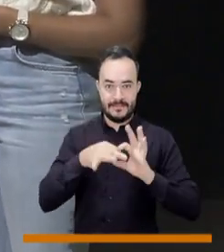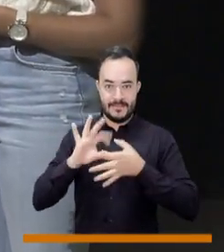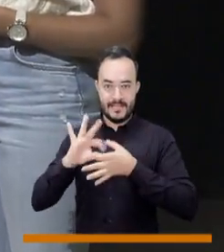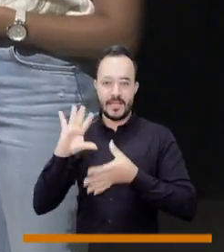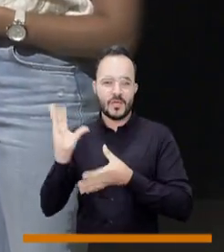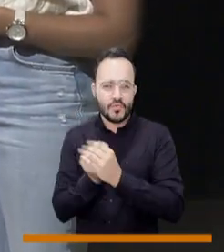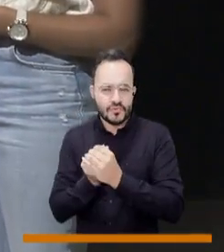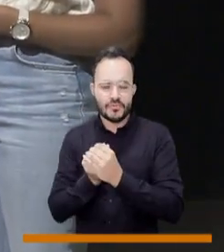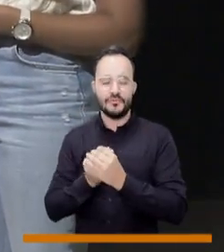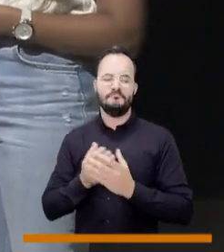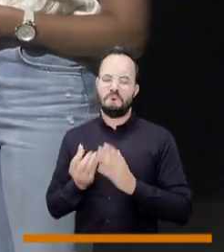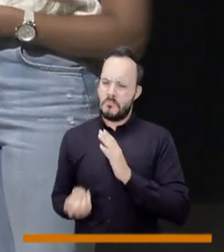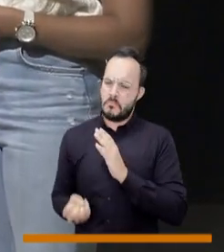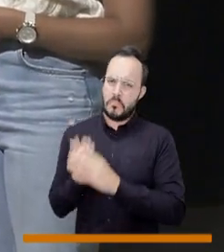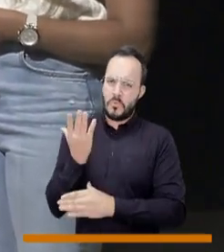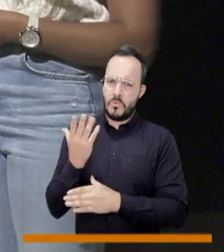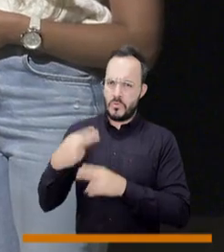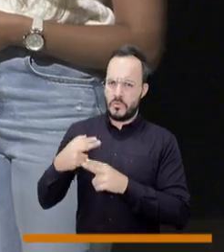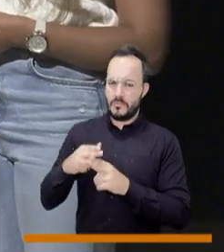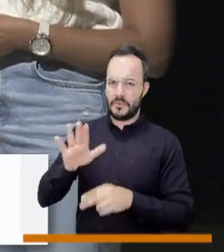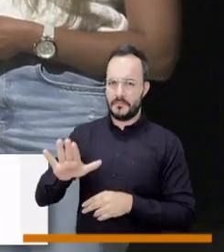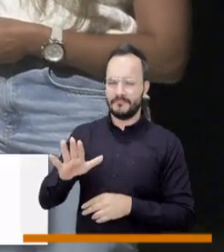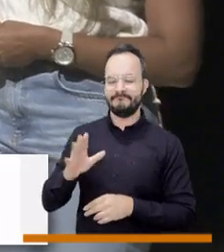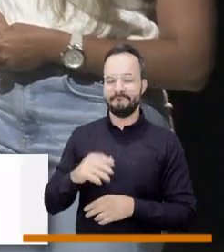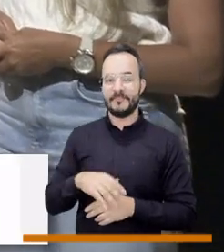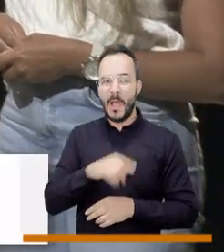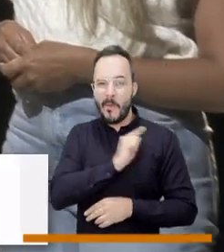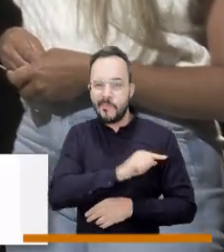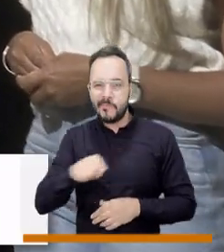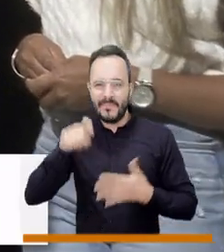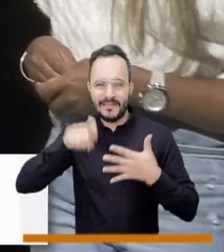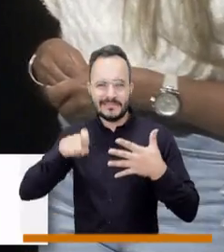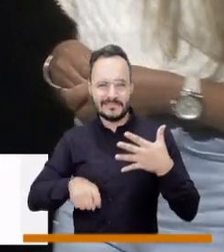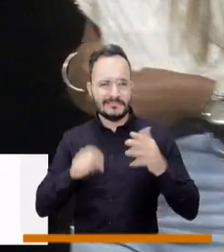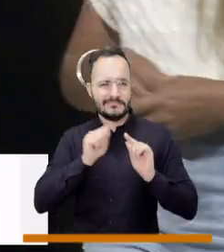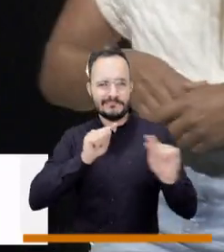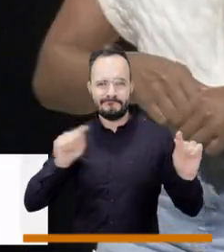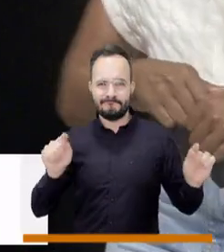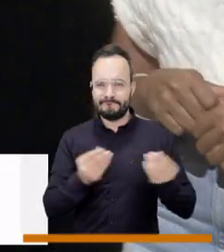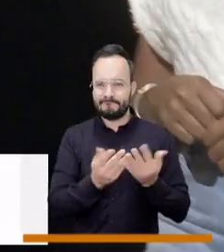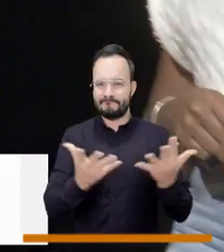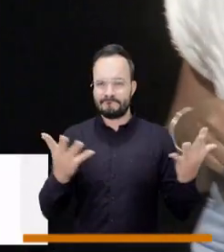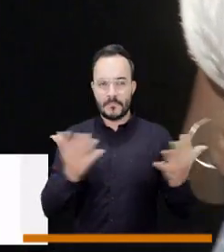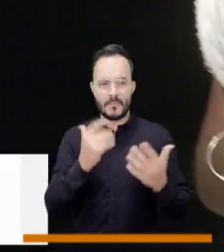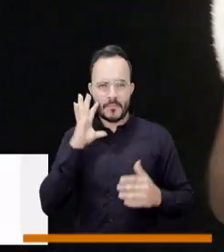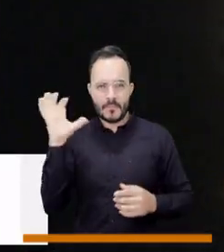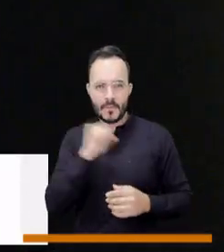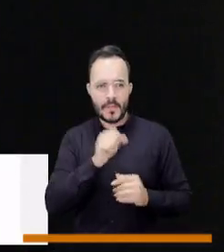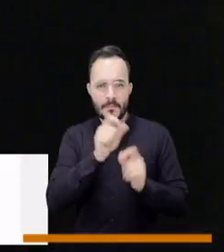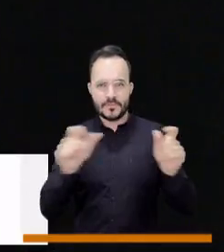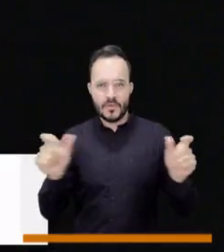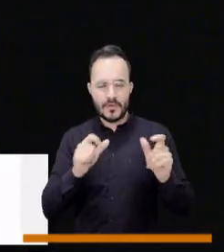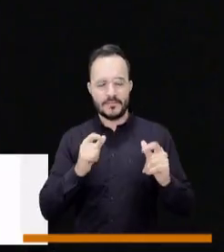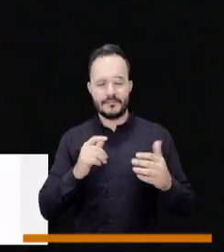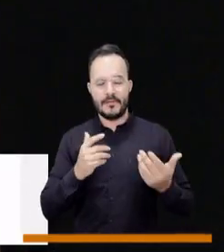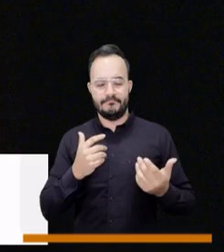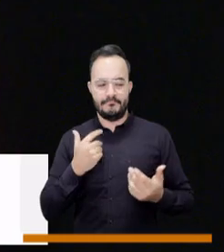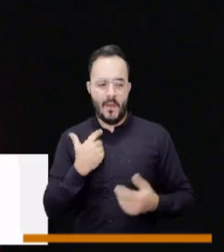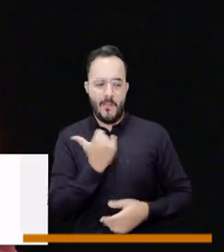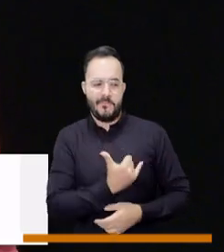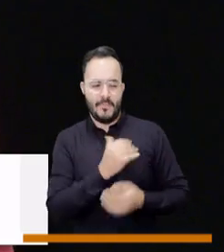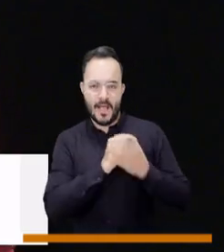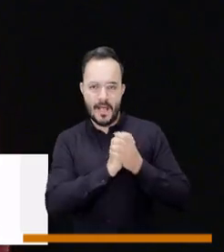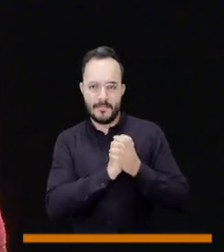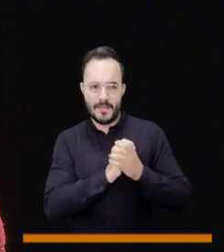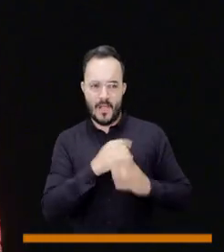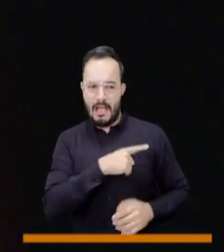pues red inclusión se crea de acuerdo a las necesidades que vemos al al compartir con una